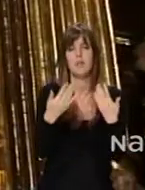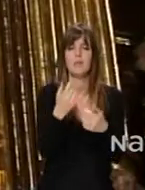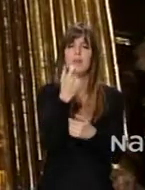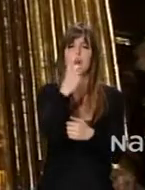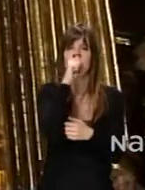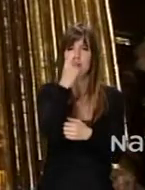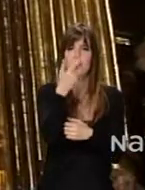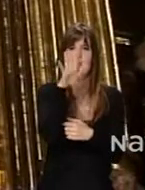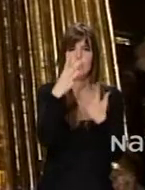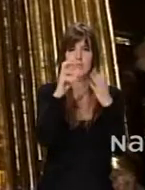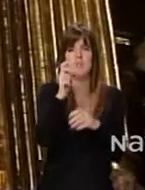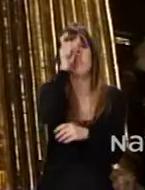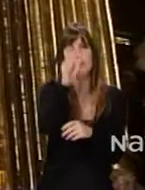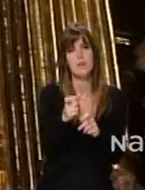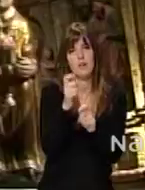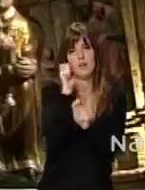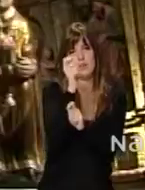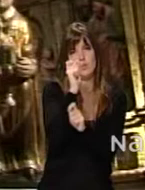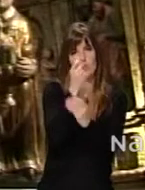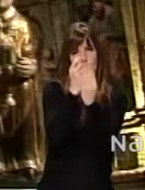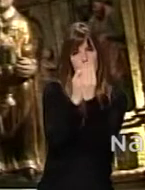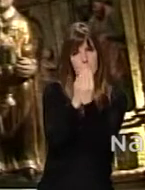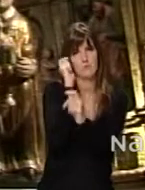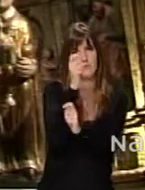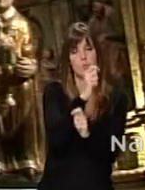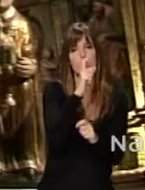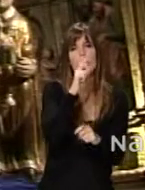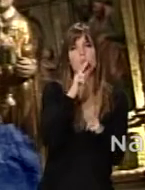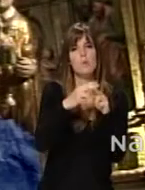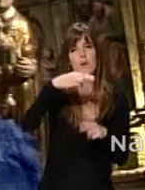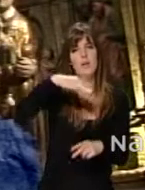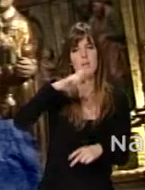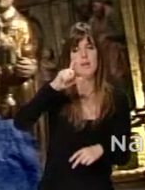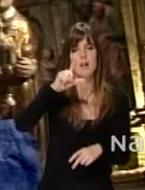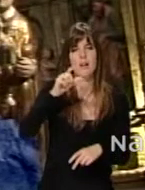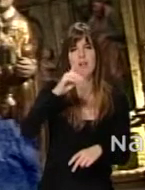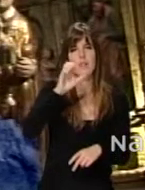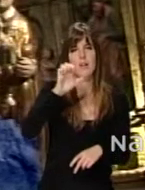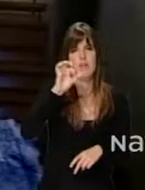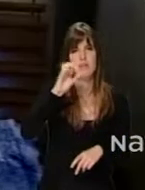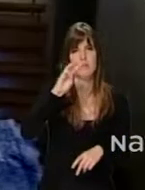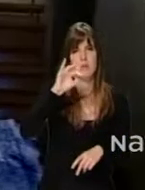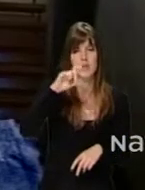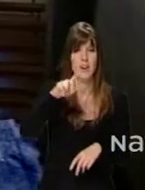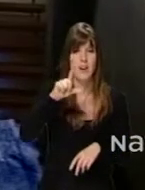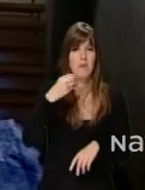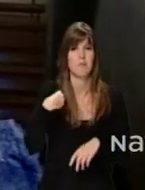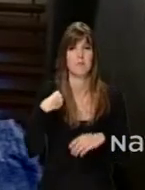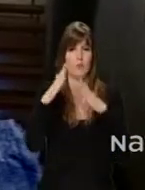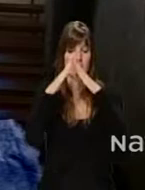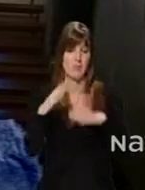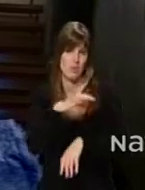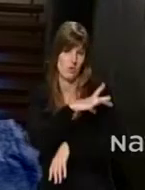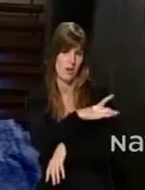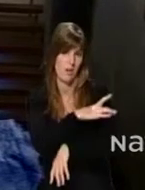un escultor que se llama Miguel de Espinal. Es el mismo que hizo el retablo de Badostein y también Ochagavía. Este estaría un poco